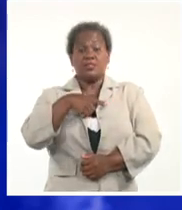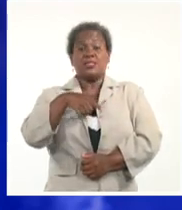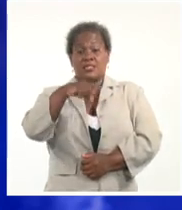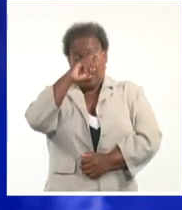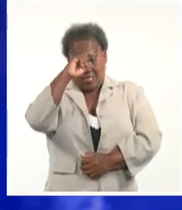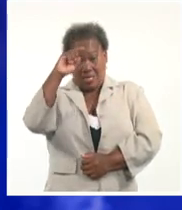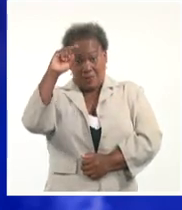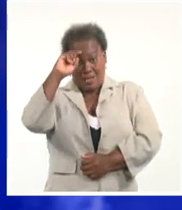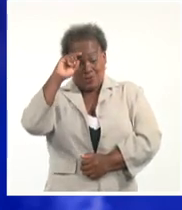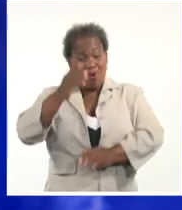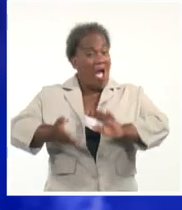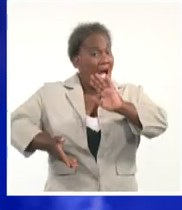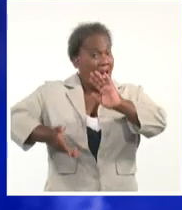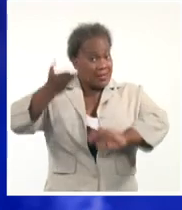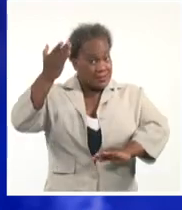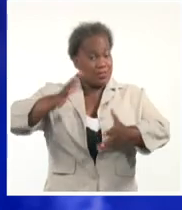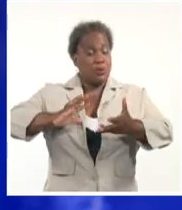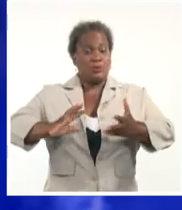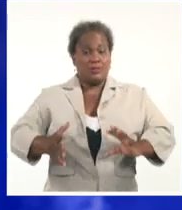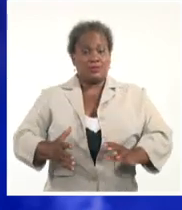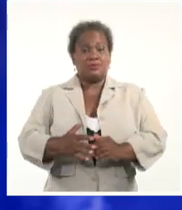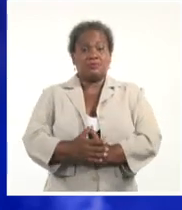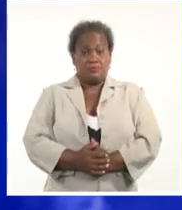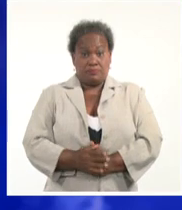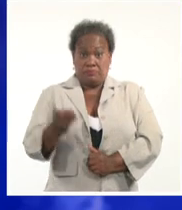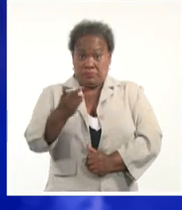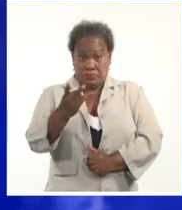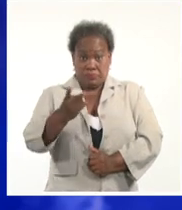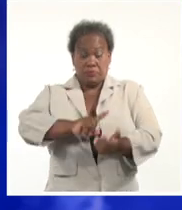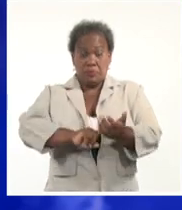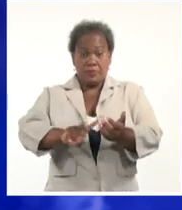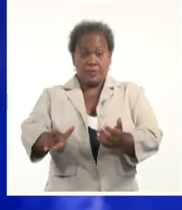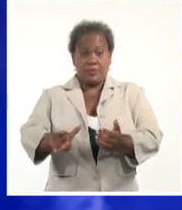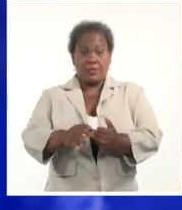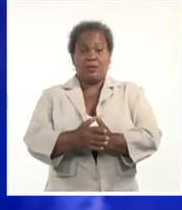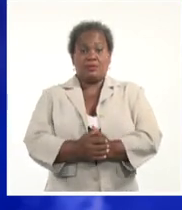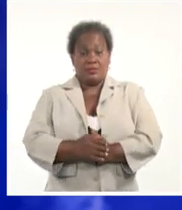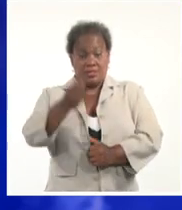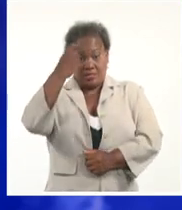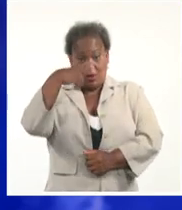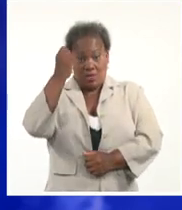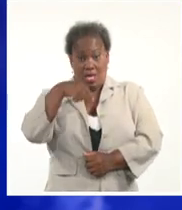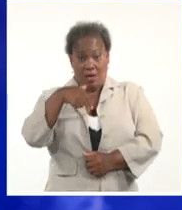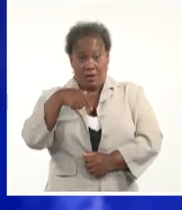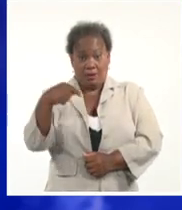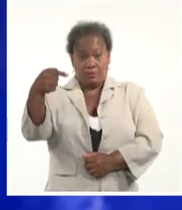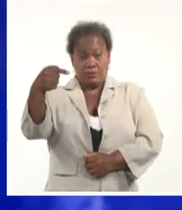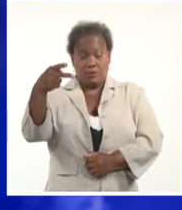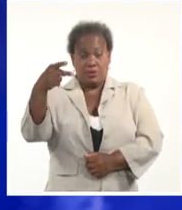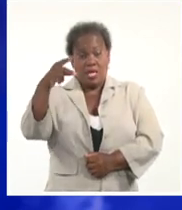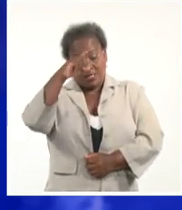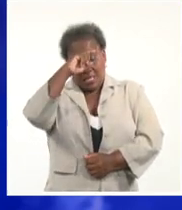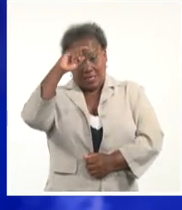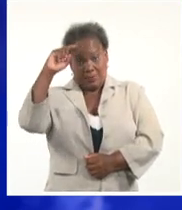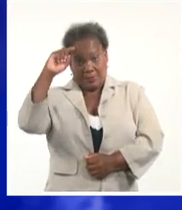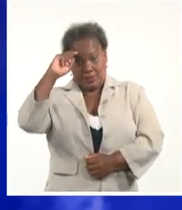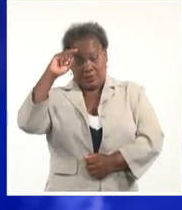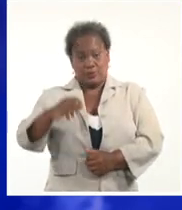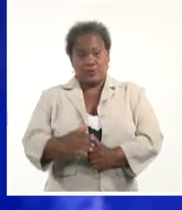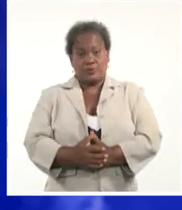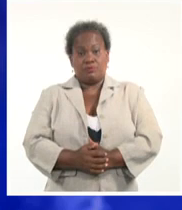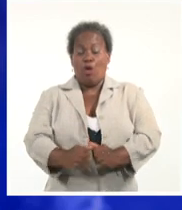muy alta complejidad. Realmente estos son dos territorios, Ciego en primer lugar y después Santi Espíritu, que